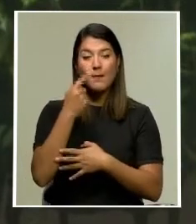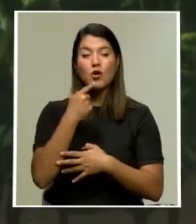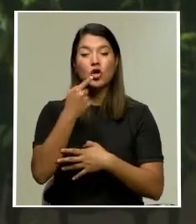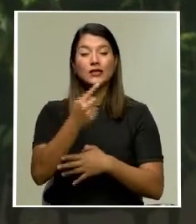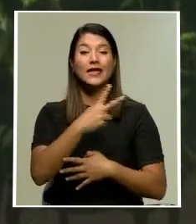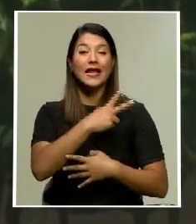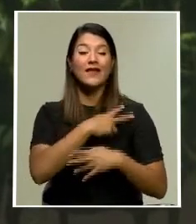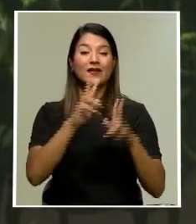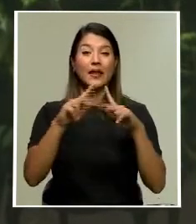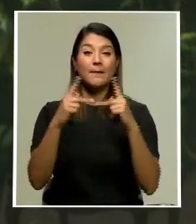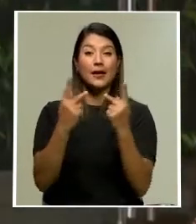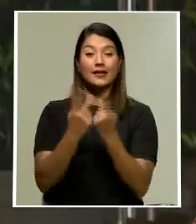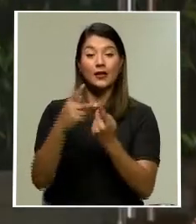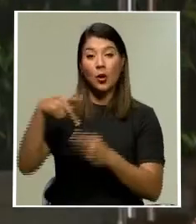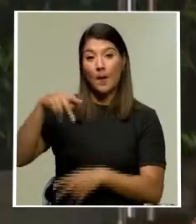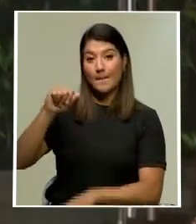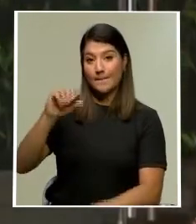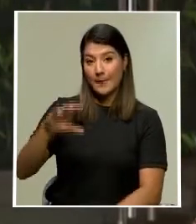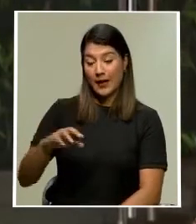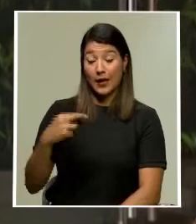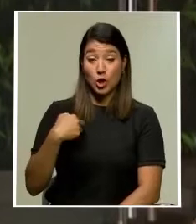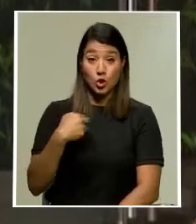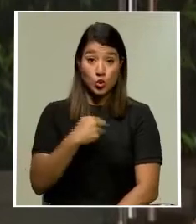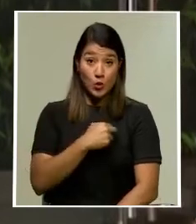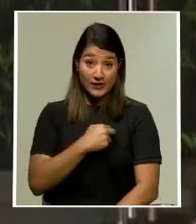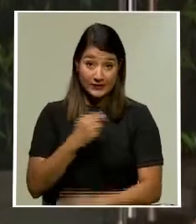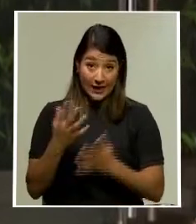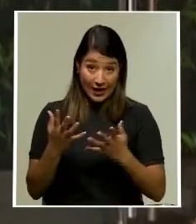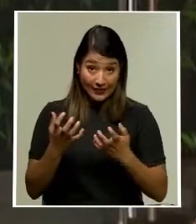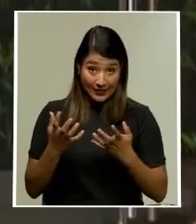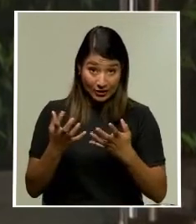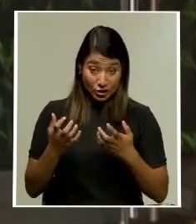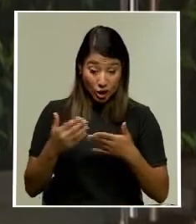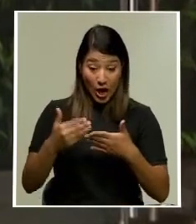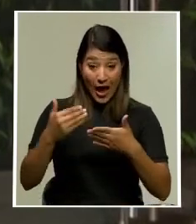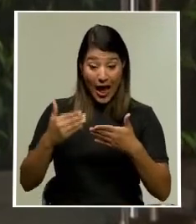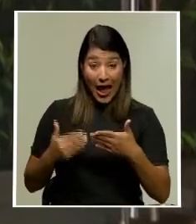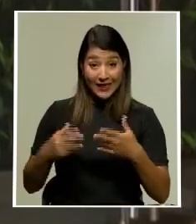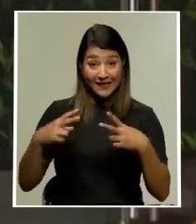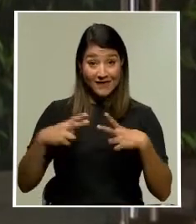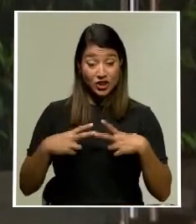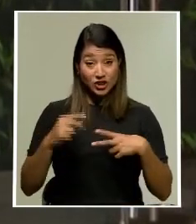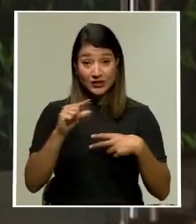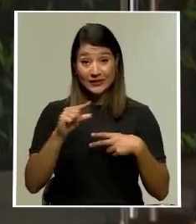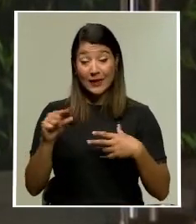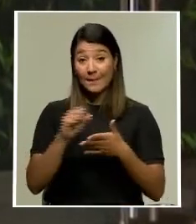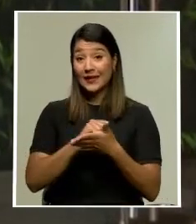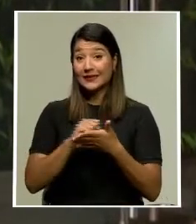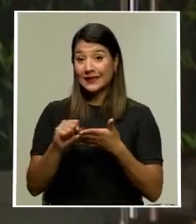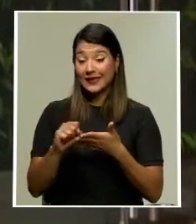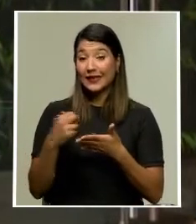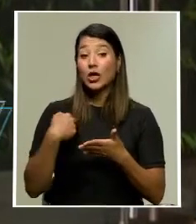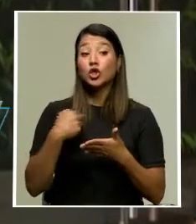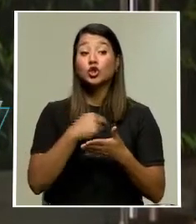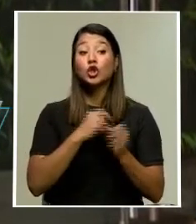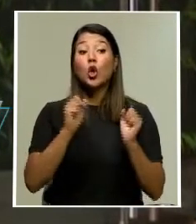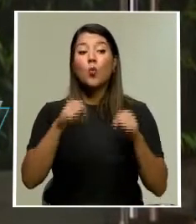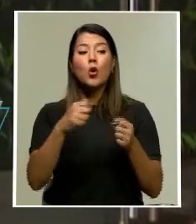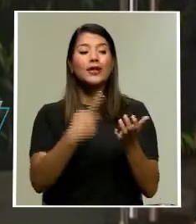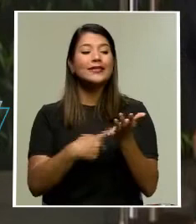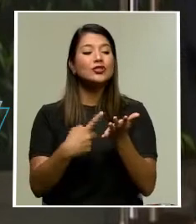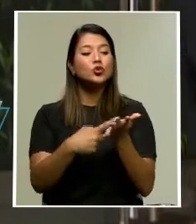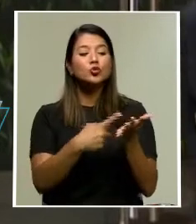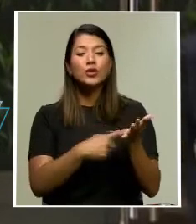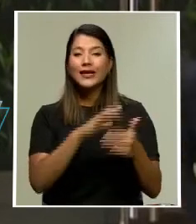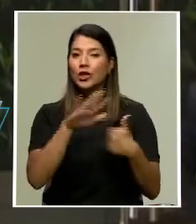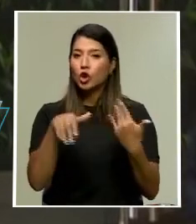fracción del Partido Acción Ciudadana. Nuestra intención es que antes del receso de Semana Santa atemos la discusión de todas las mociones de reiteración